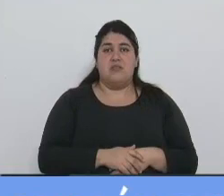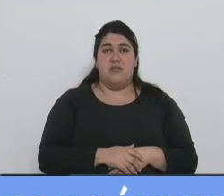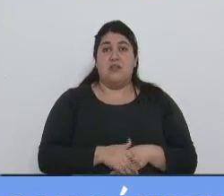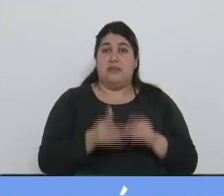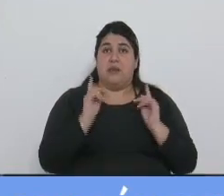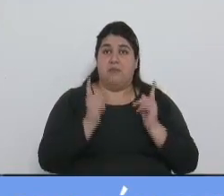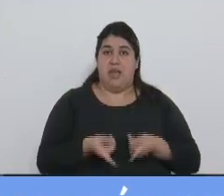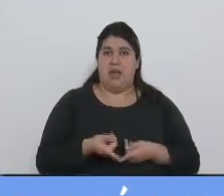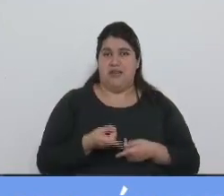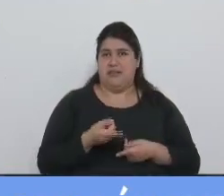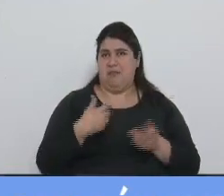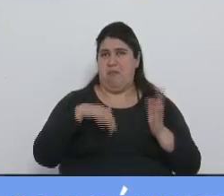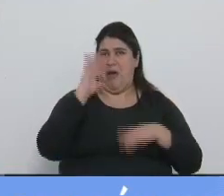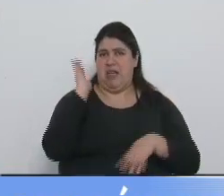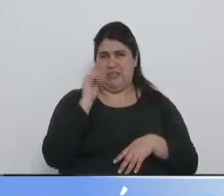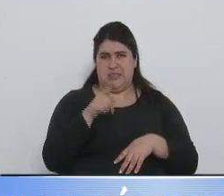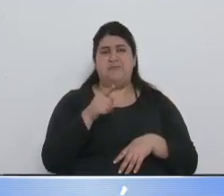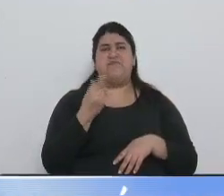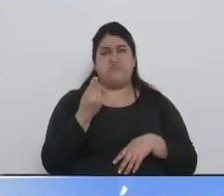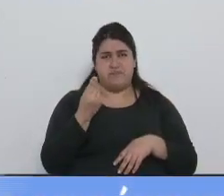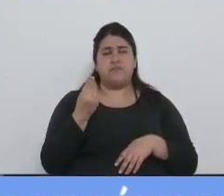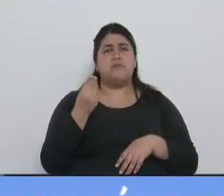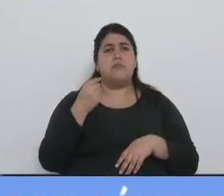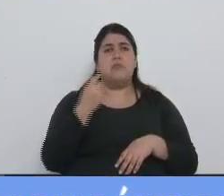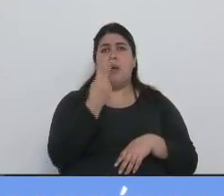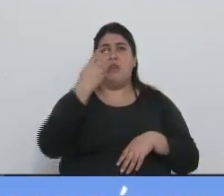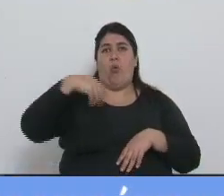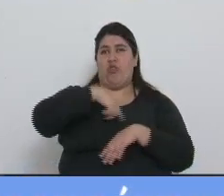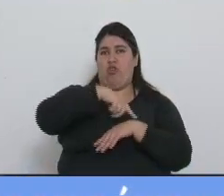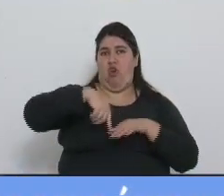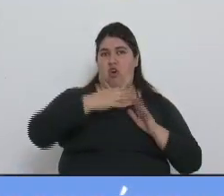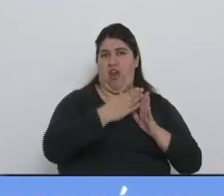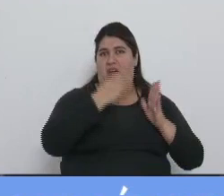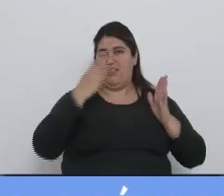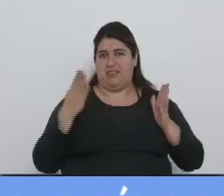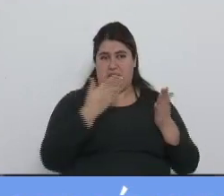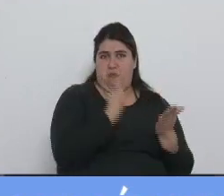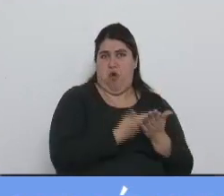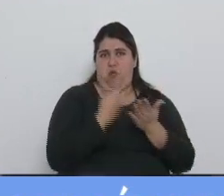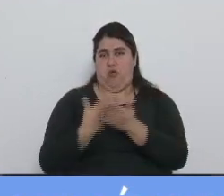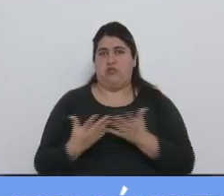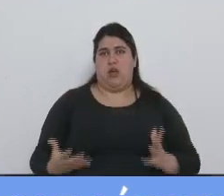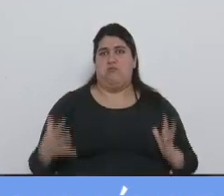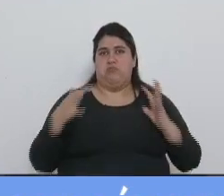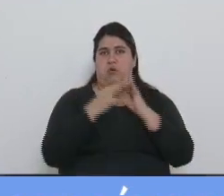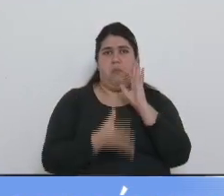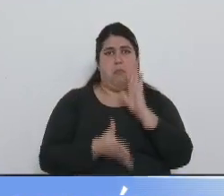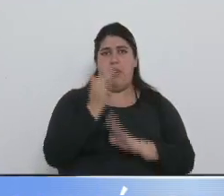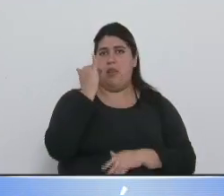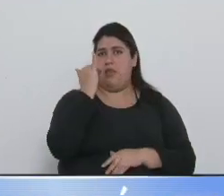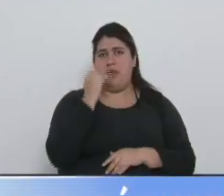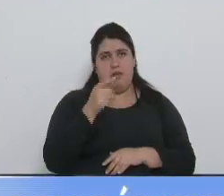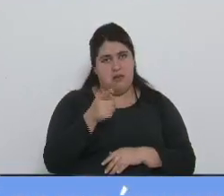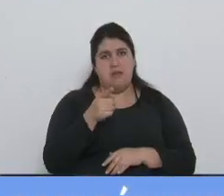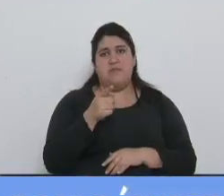con las dos primeras con menos de 24 horas de integración, de conformación. O sea, eso muestra de que